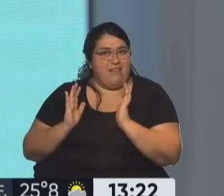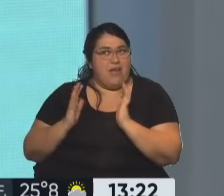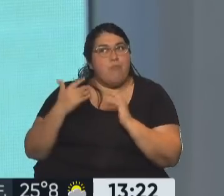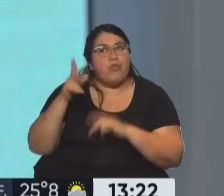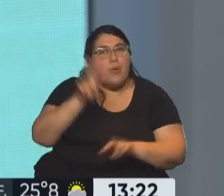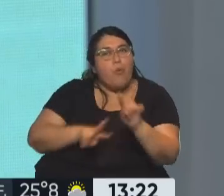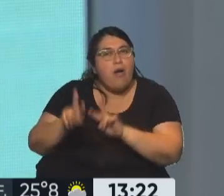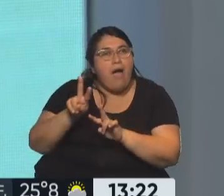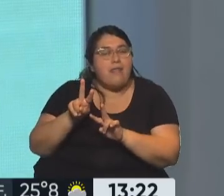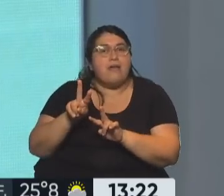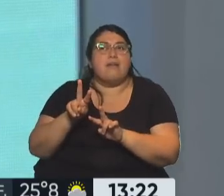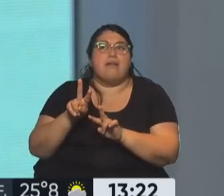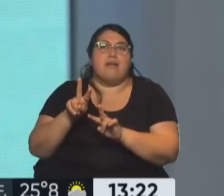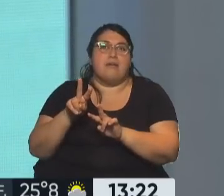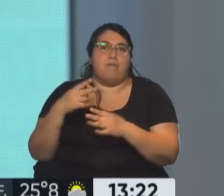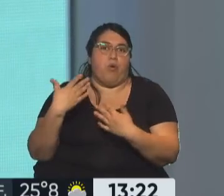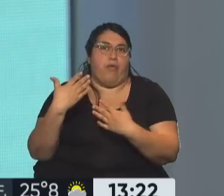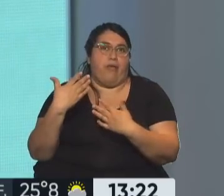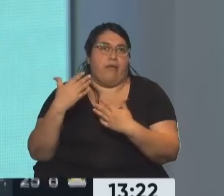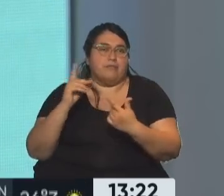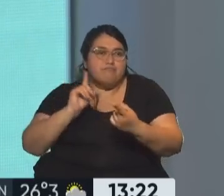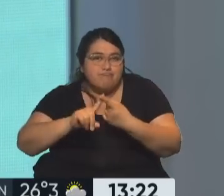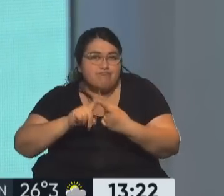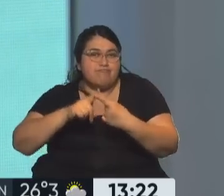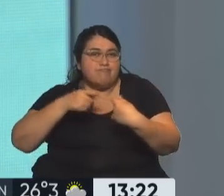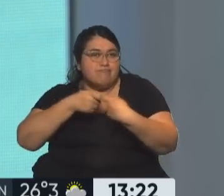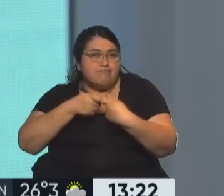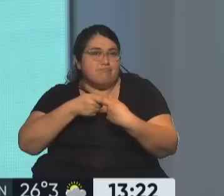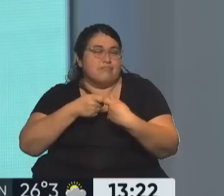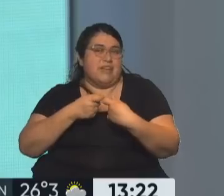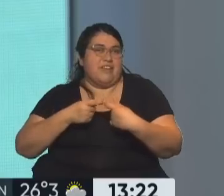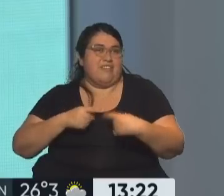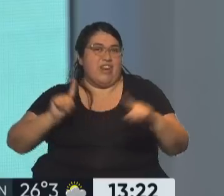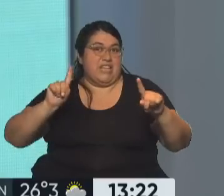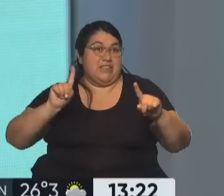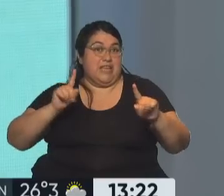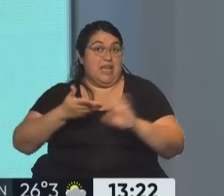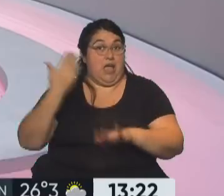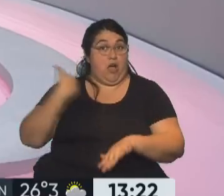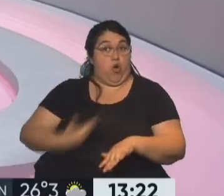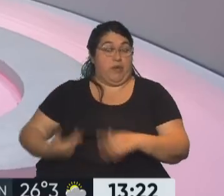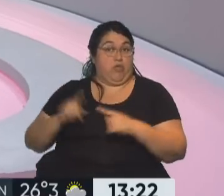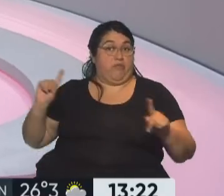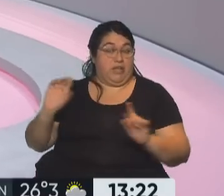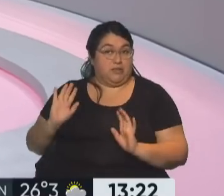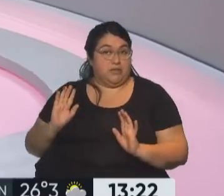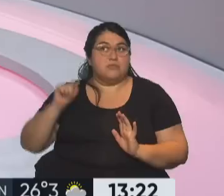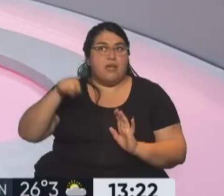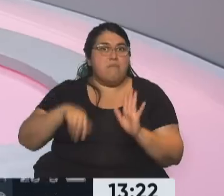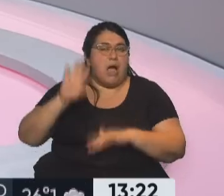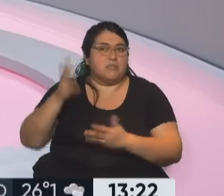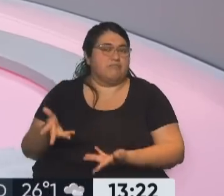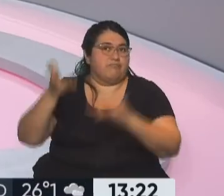en un contexto diferente para el Brasil a lo que fue en los gobiernos previos de Lula, a una agenda que permita también